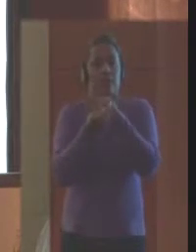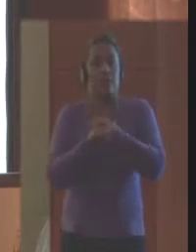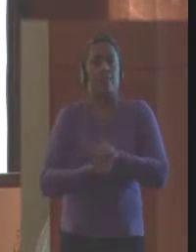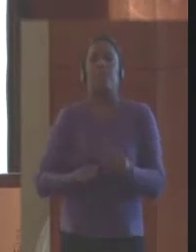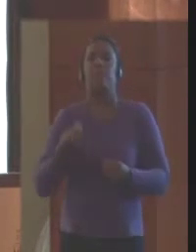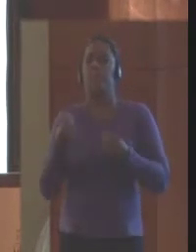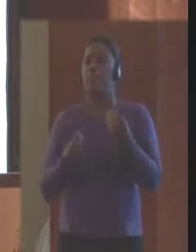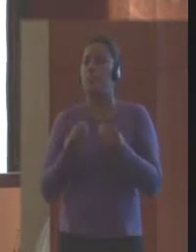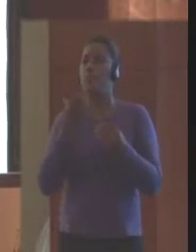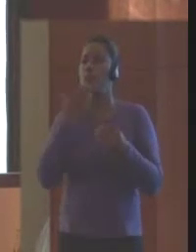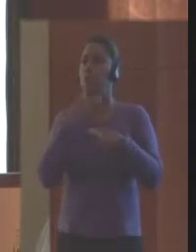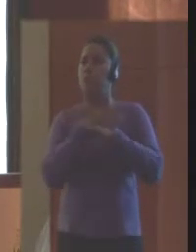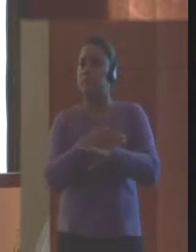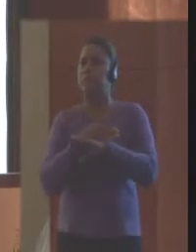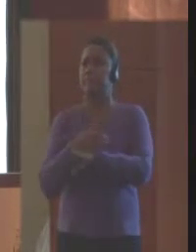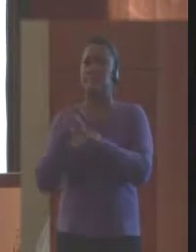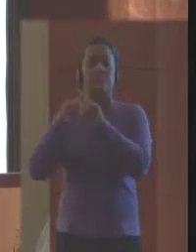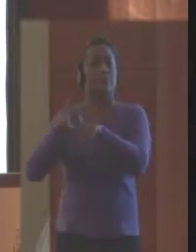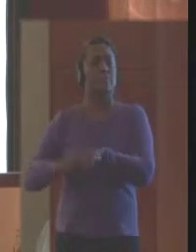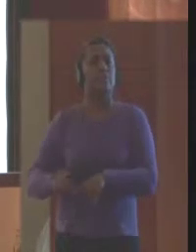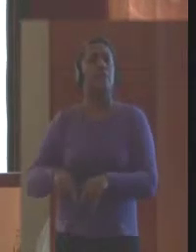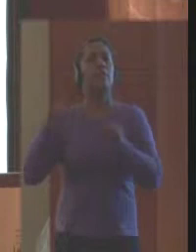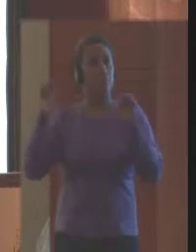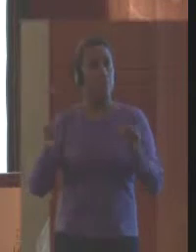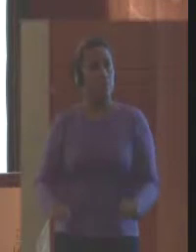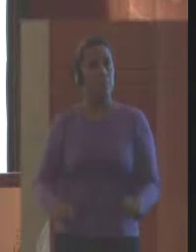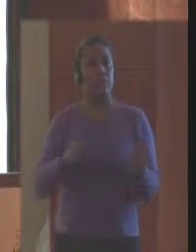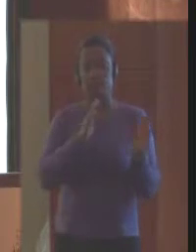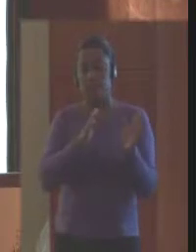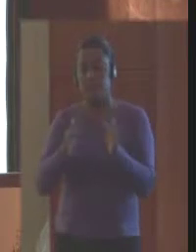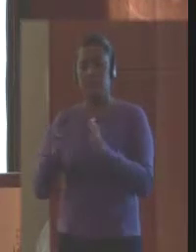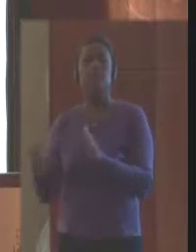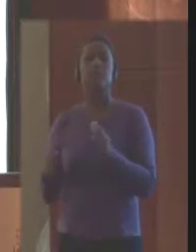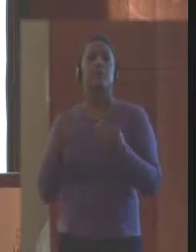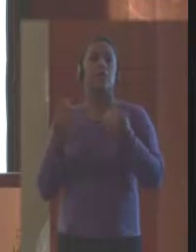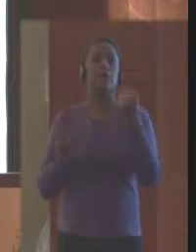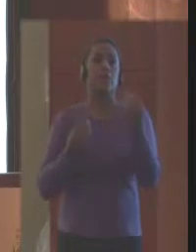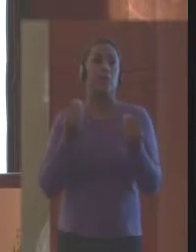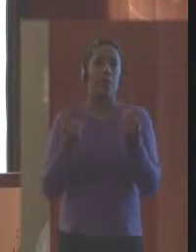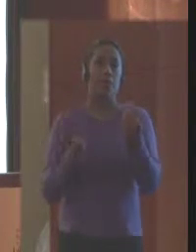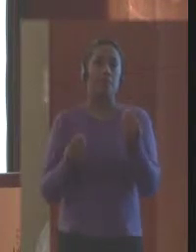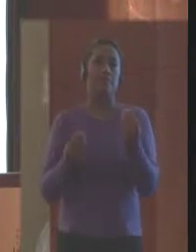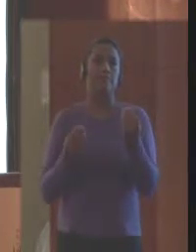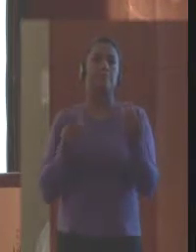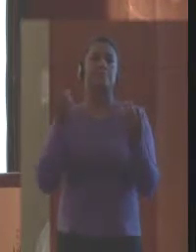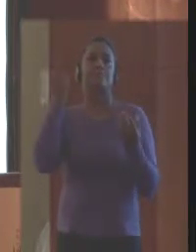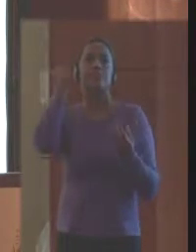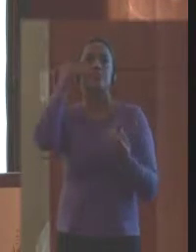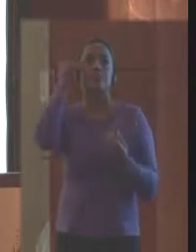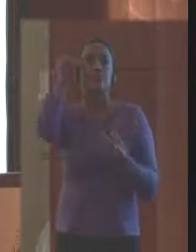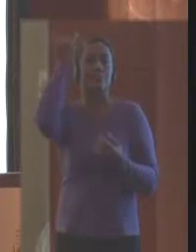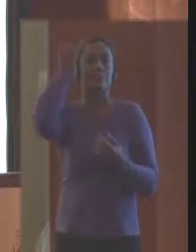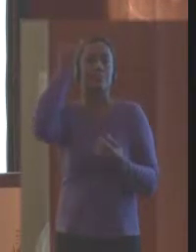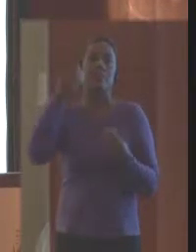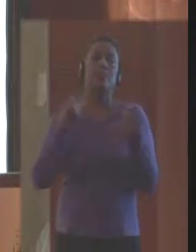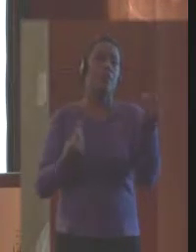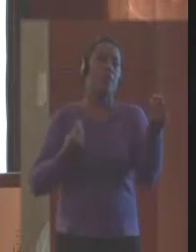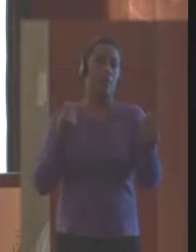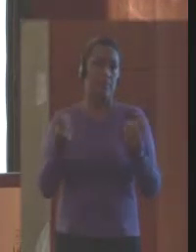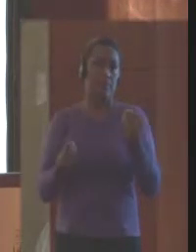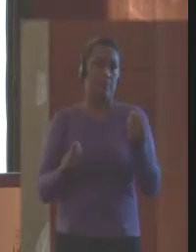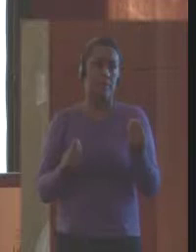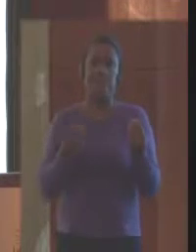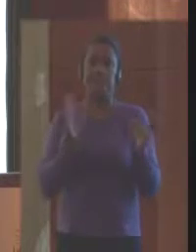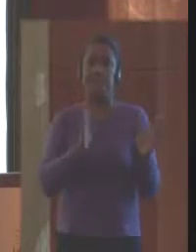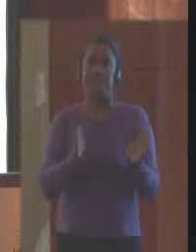nivel de restricción. Si yo mantengo o las condiciones de habilitarlas o si yo me voy hacia una posición